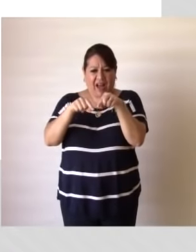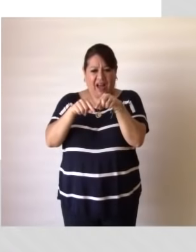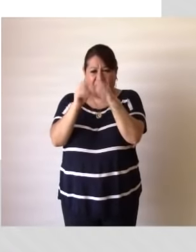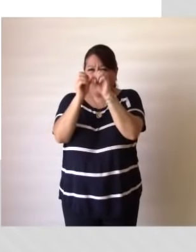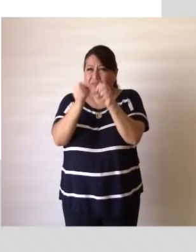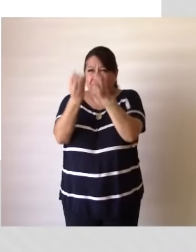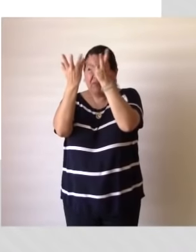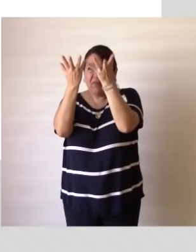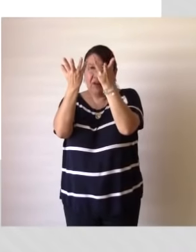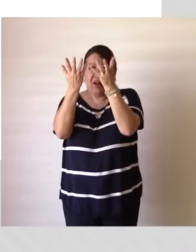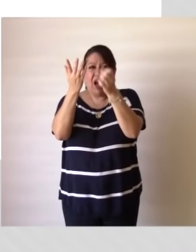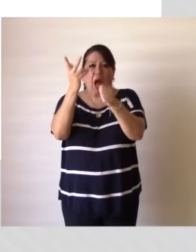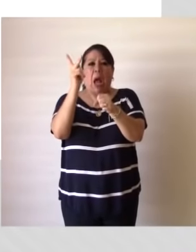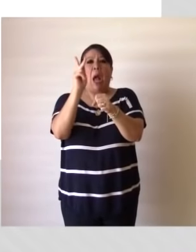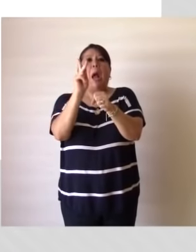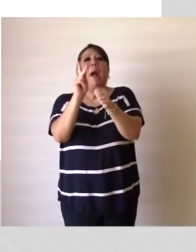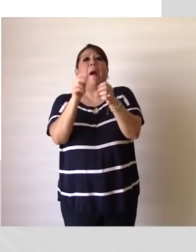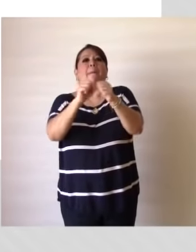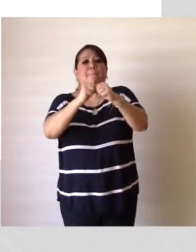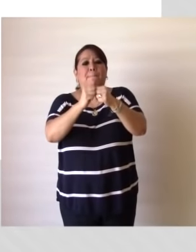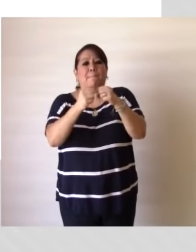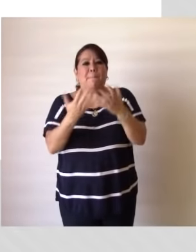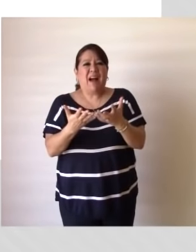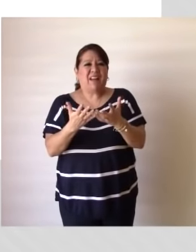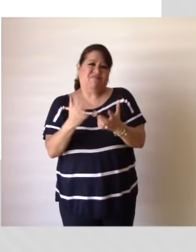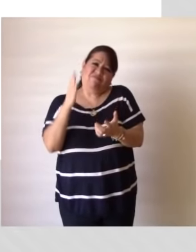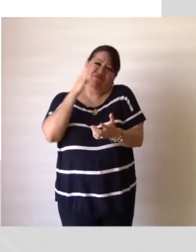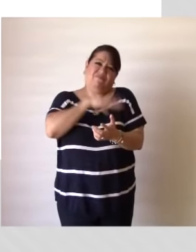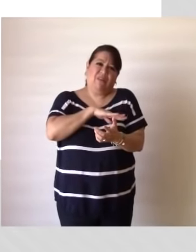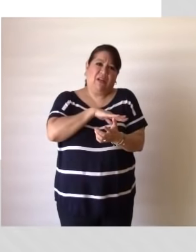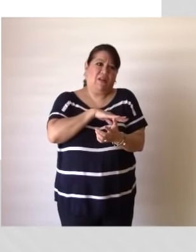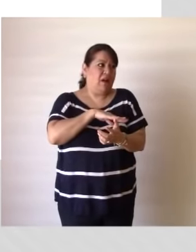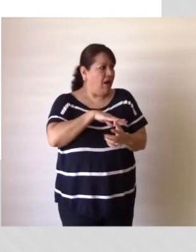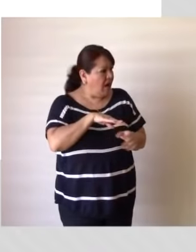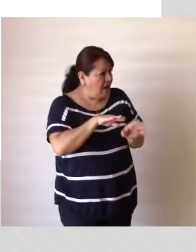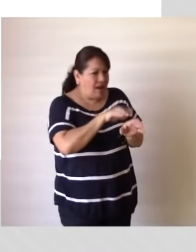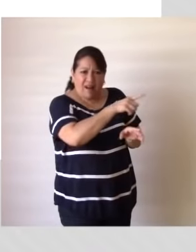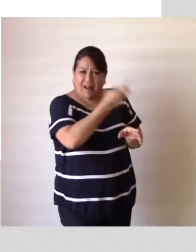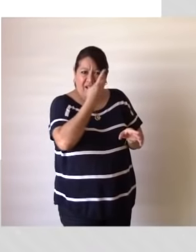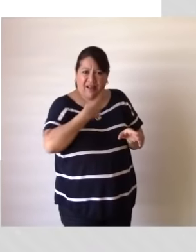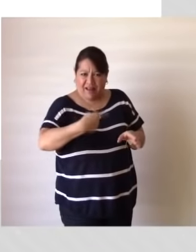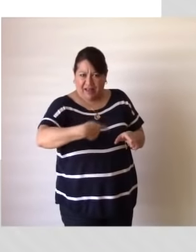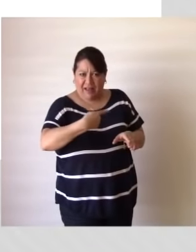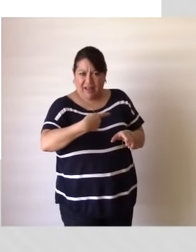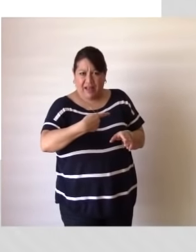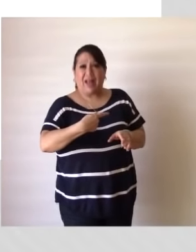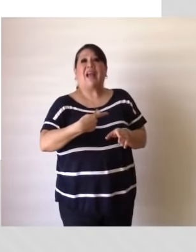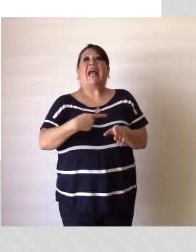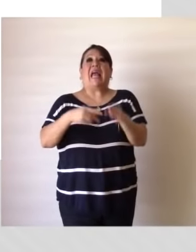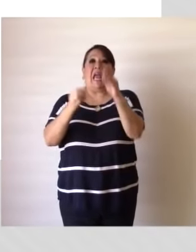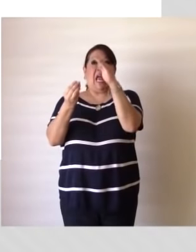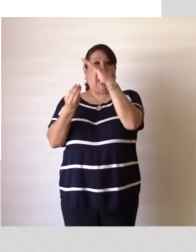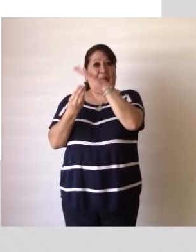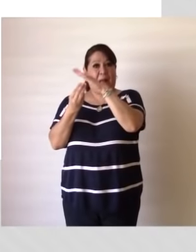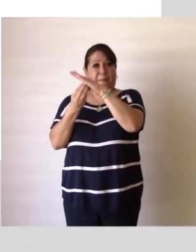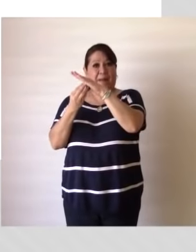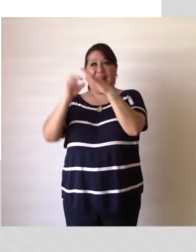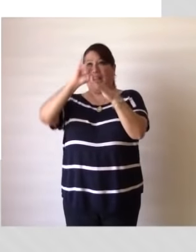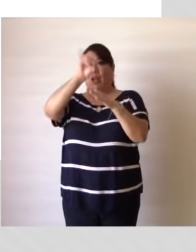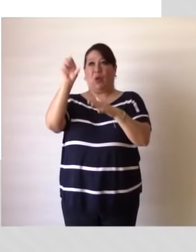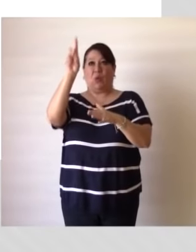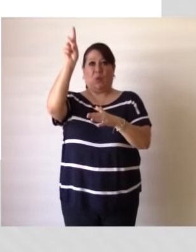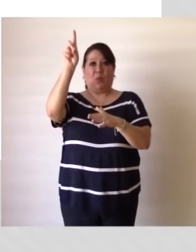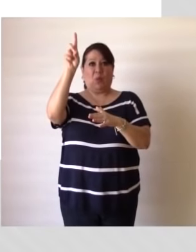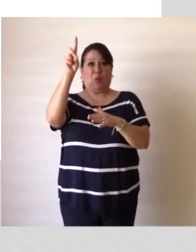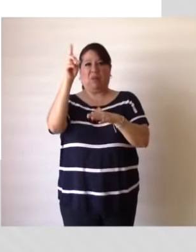hemos deshonrado en que pensáis que la mesa de jehová es despreciable y